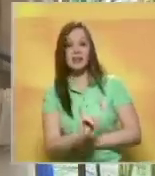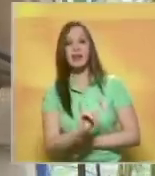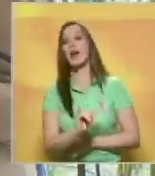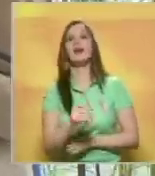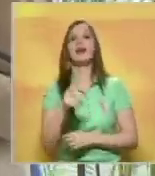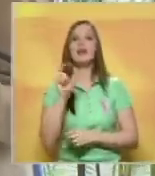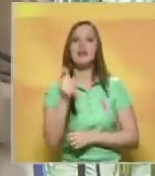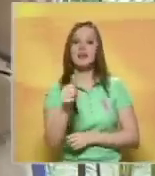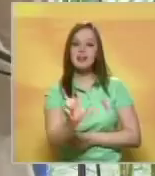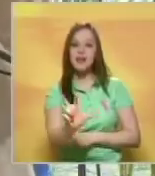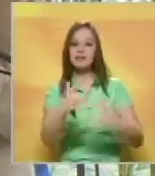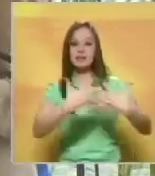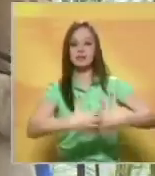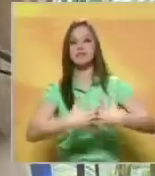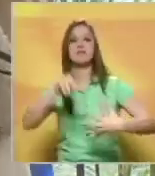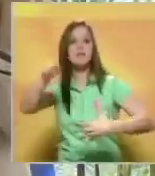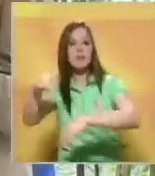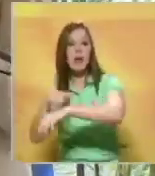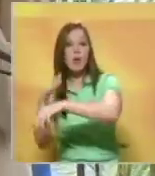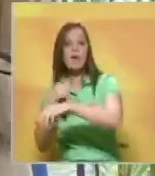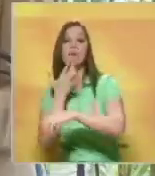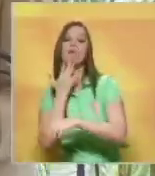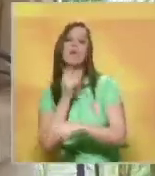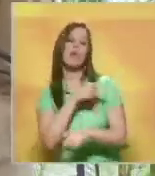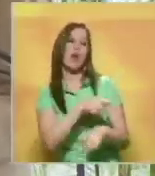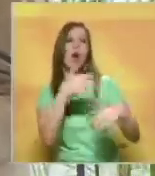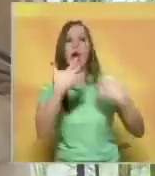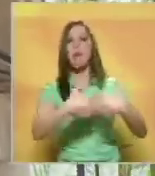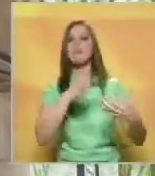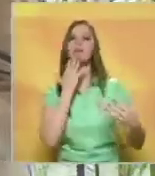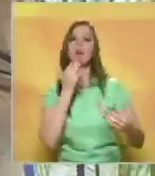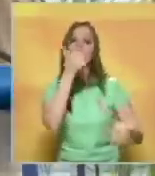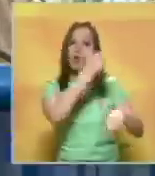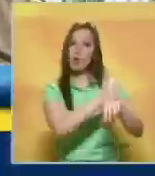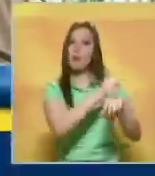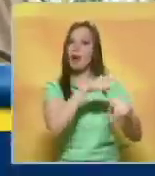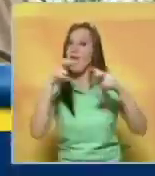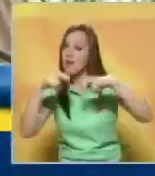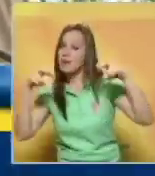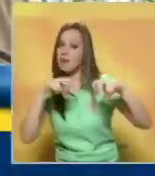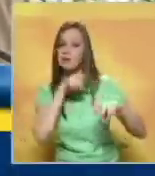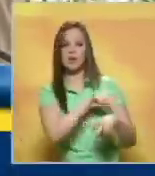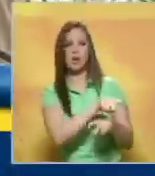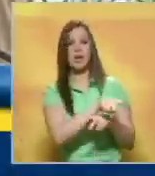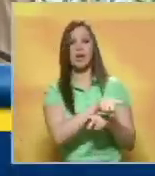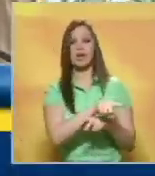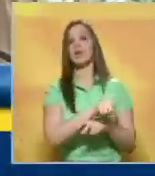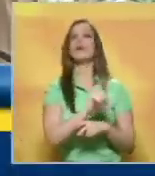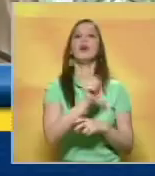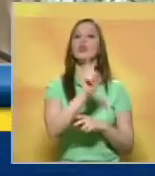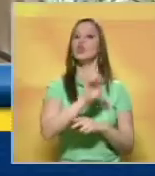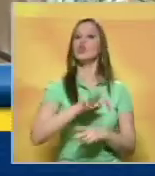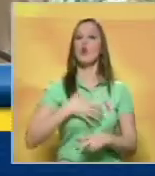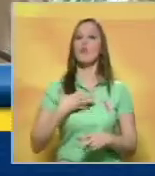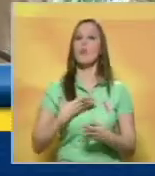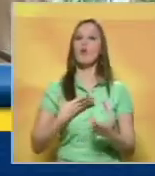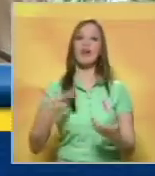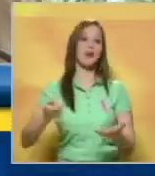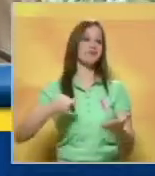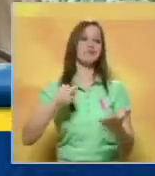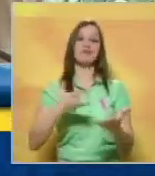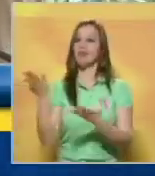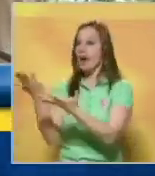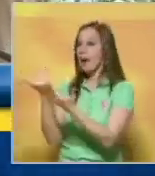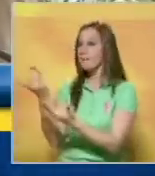jueves la fiscal anunció además que las empresas que sean determinadas como culpables tras las investigaciones, bajo ninguna circunstancia podrán recibir divisas